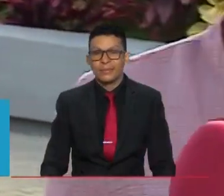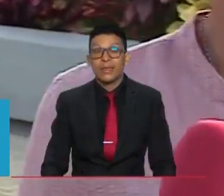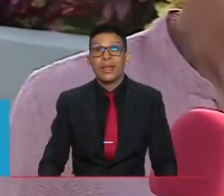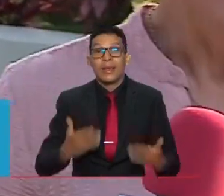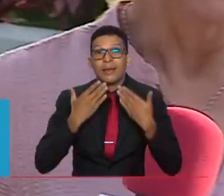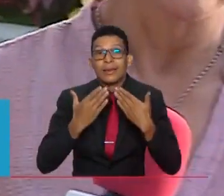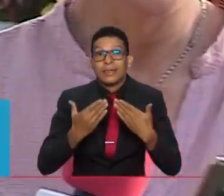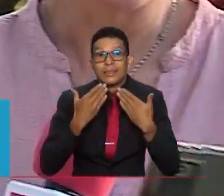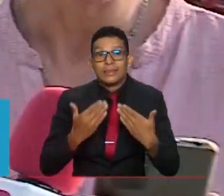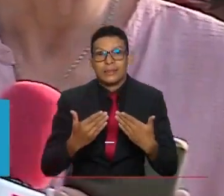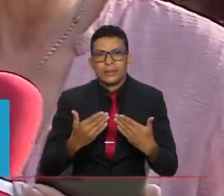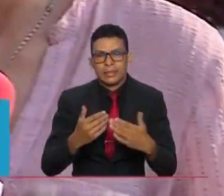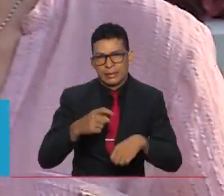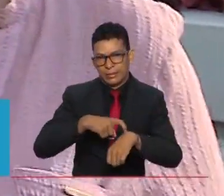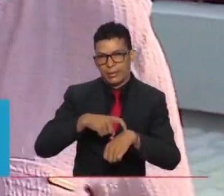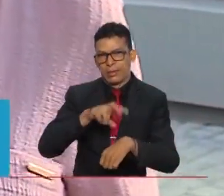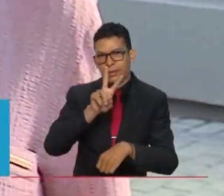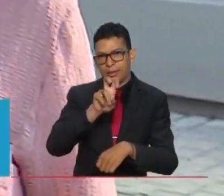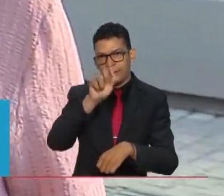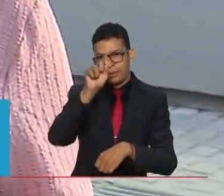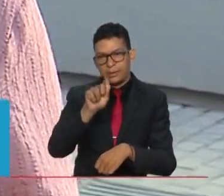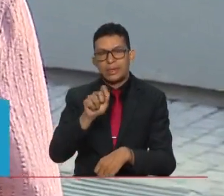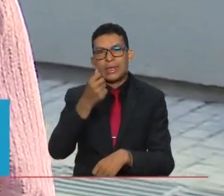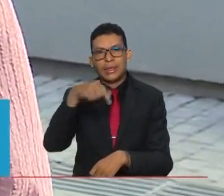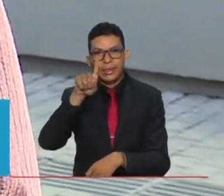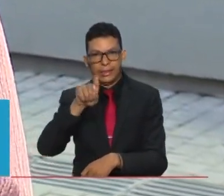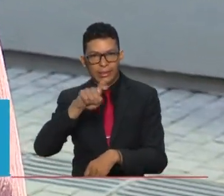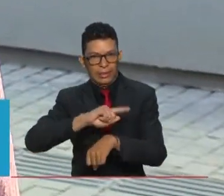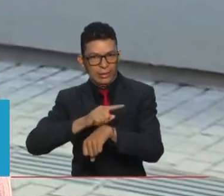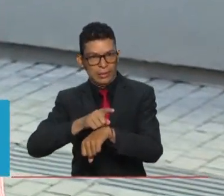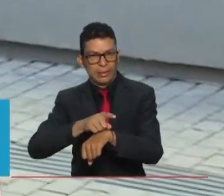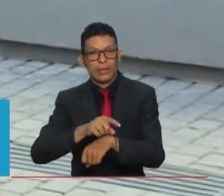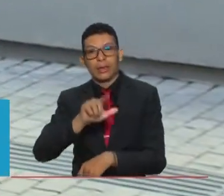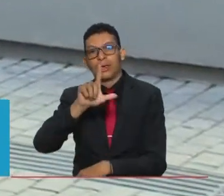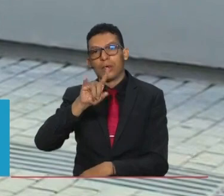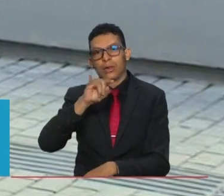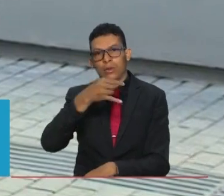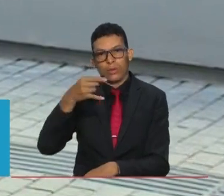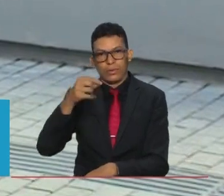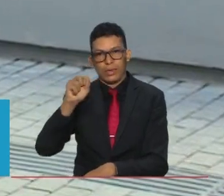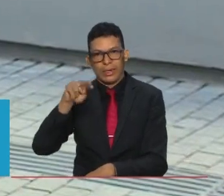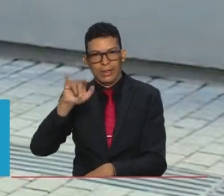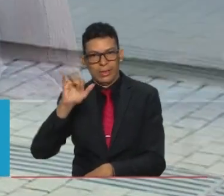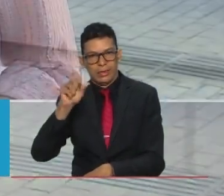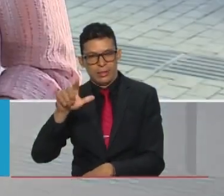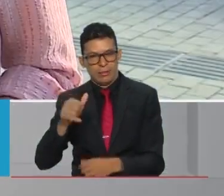muchísimas gracias. Ya tenemos las 7 de la mañana, 16 minutos. Luz Ángeles, siga usted